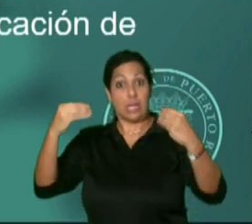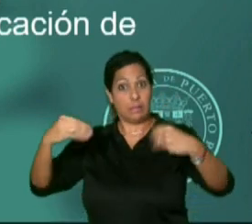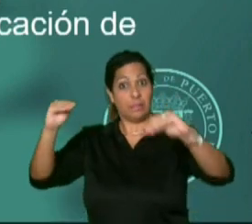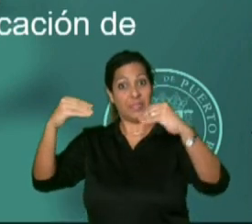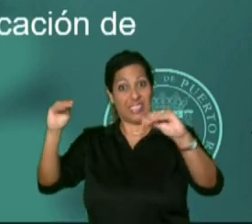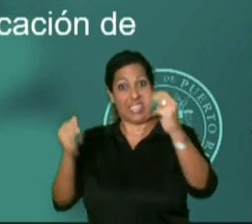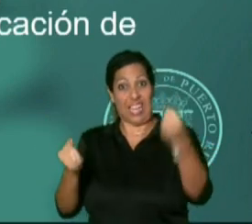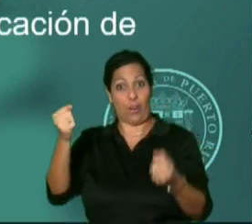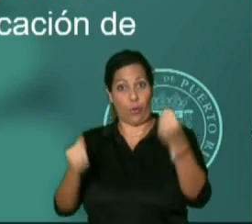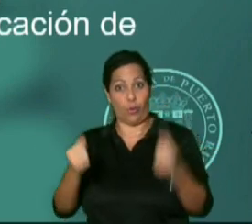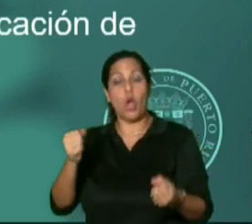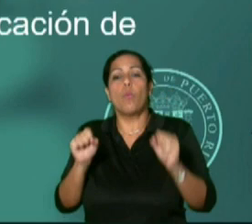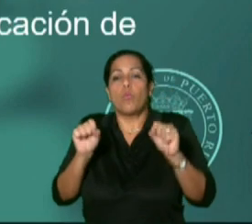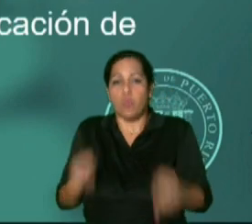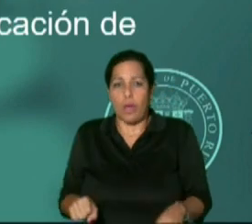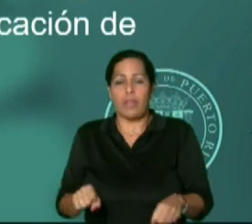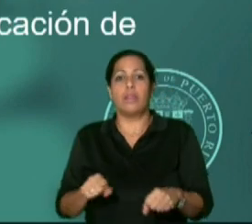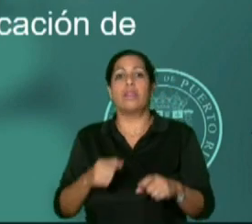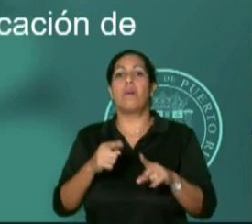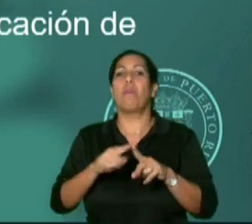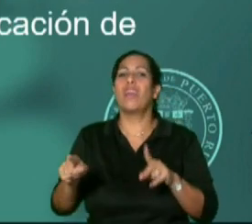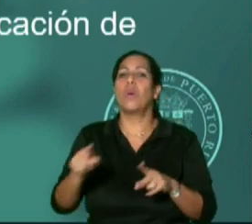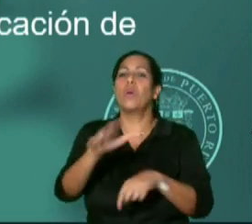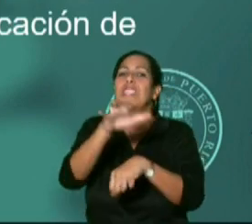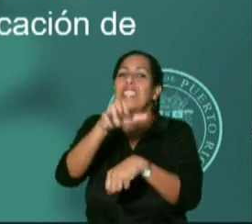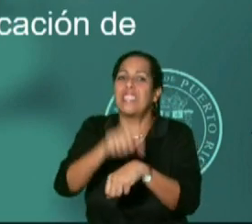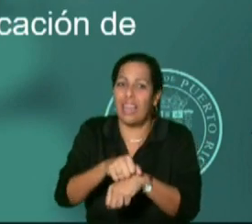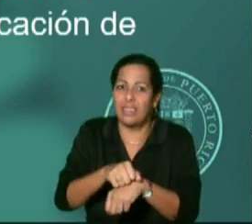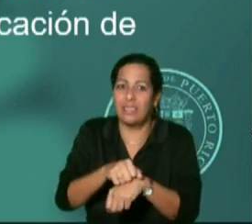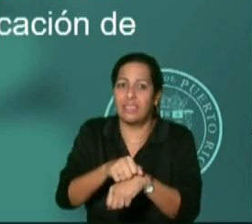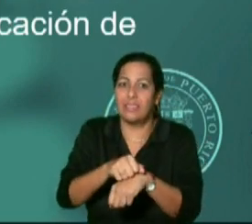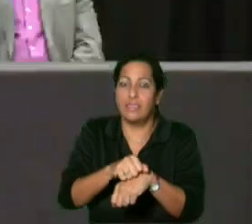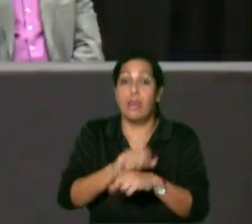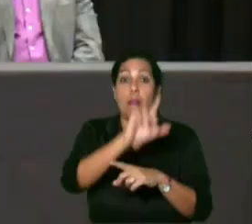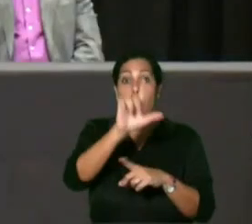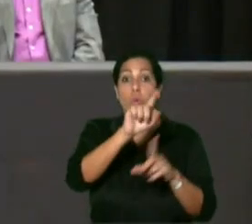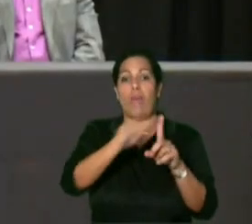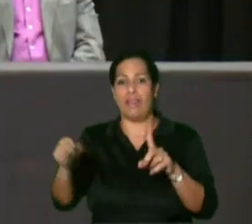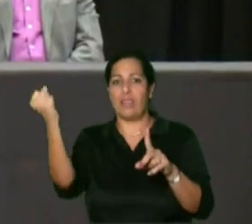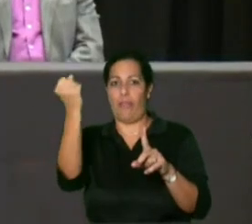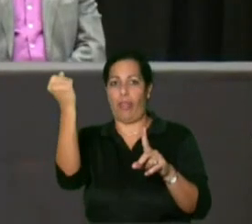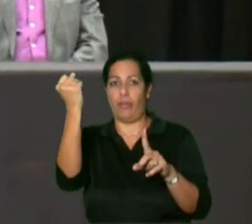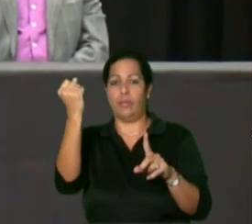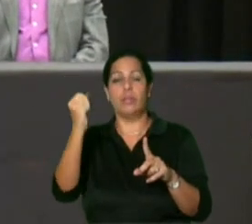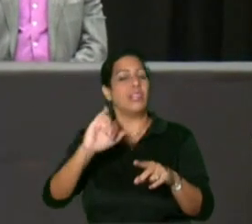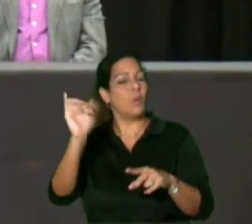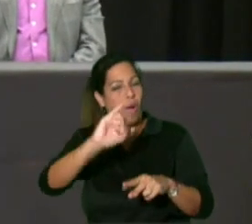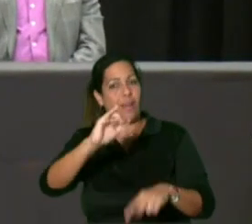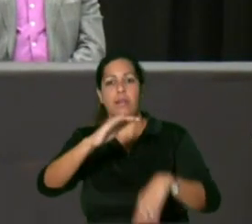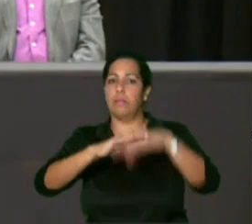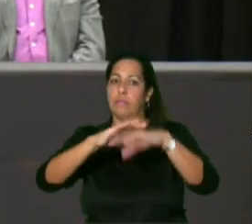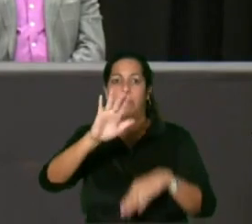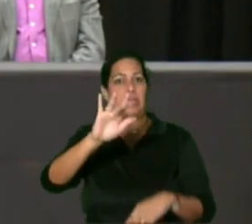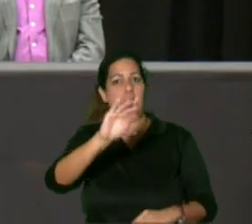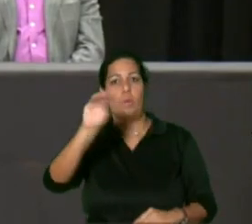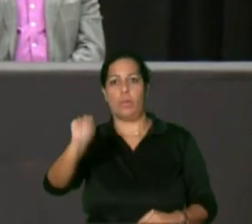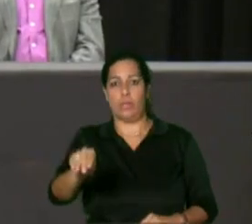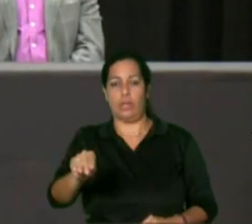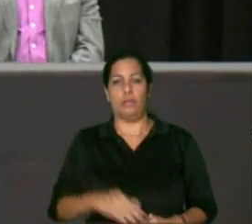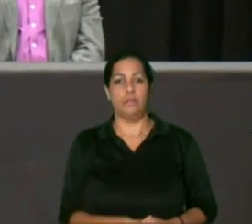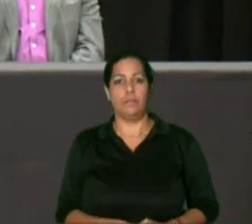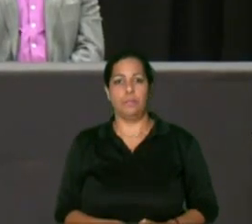a sábado mediante cita previa, asegurándose no exceder del 25% de ocupación de sus